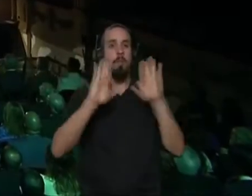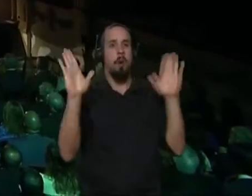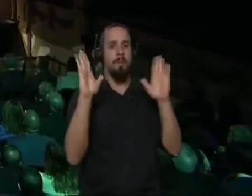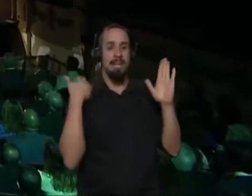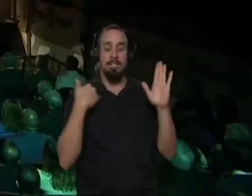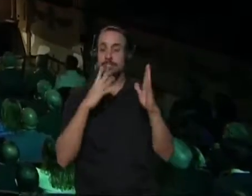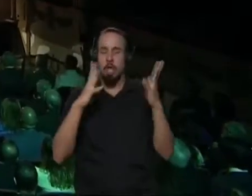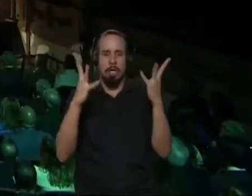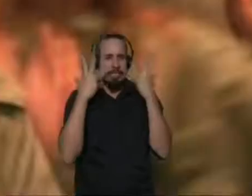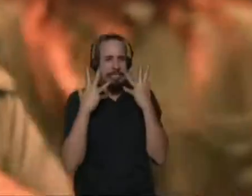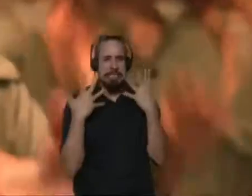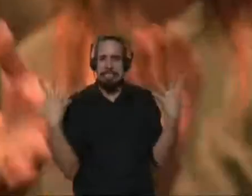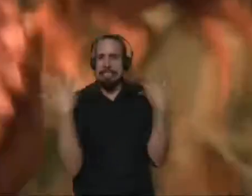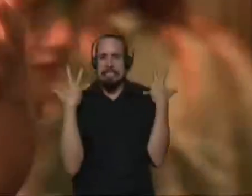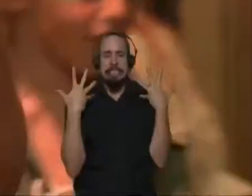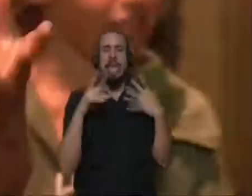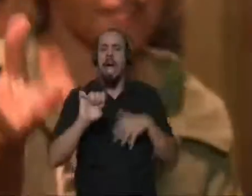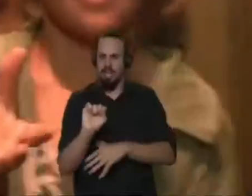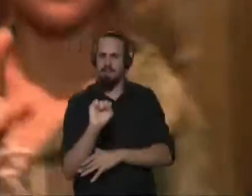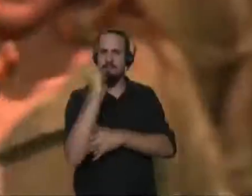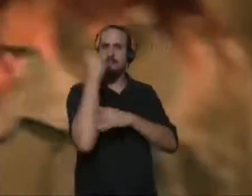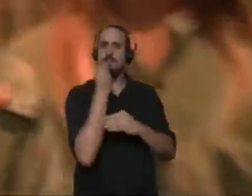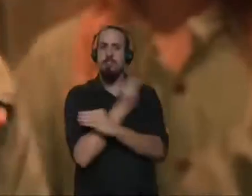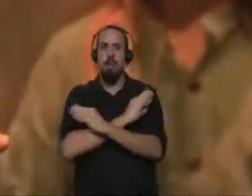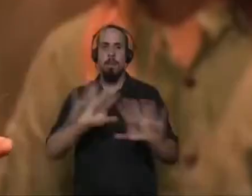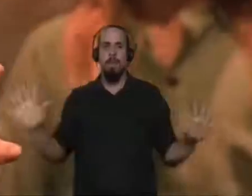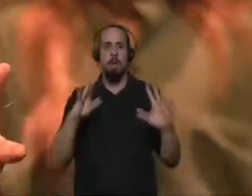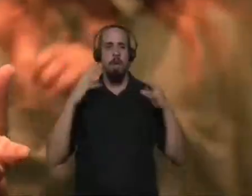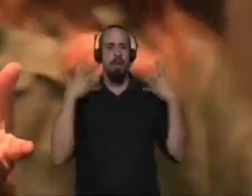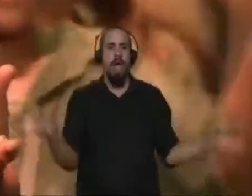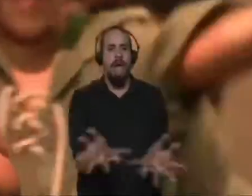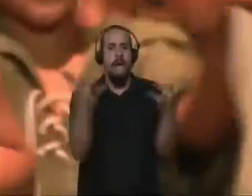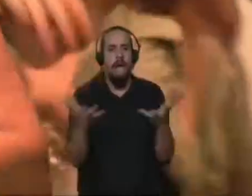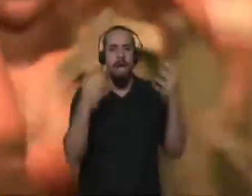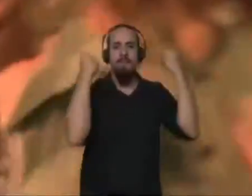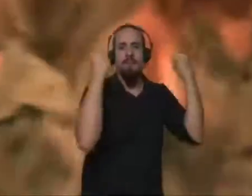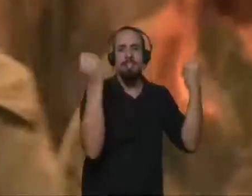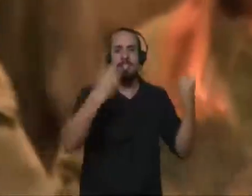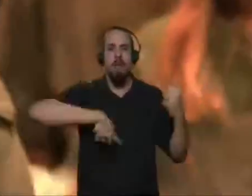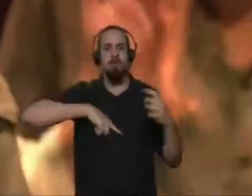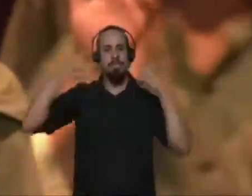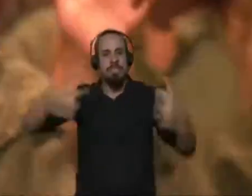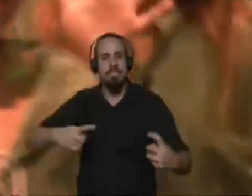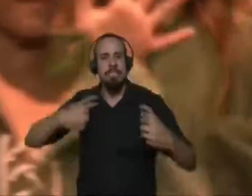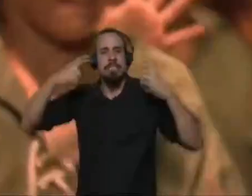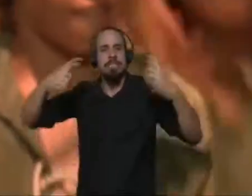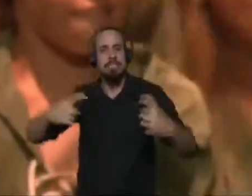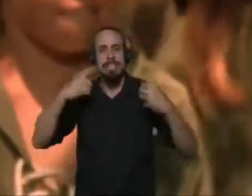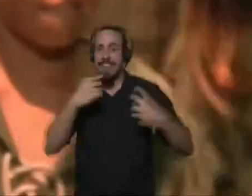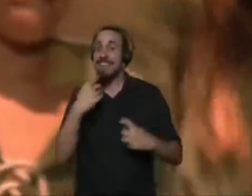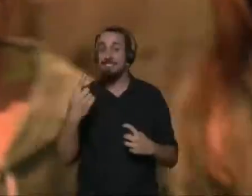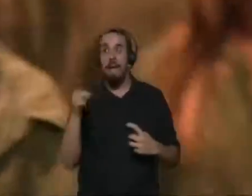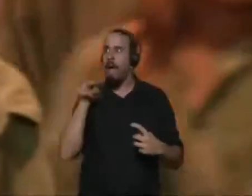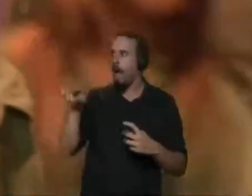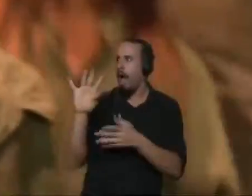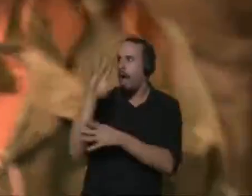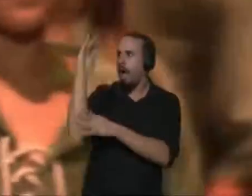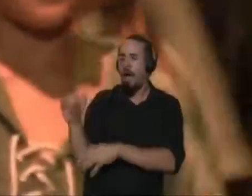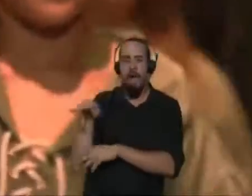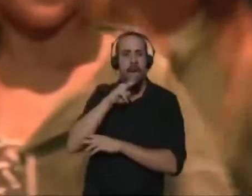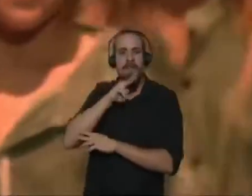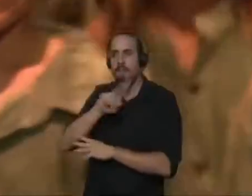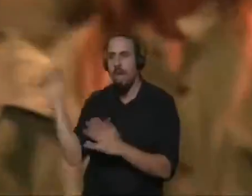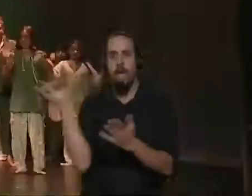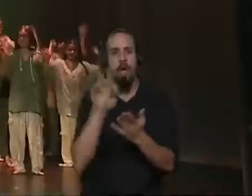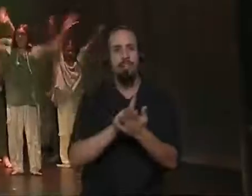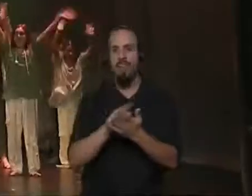arrincona la tragedia. Se alaba nuestra fuerza y nuestro empeño, se alaba que volvemos a ser verdes. Se cuenta que esa